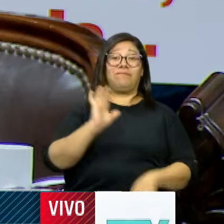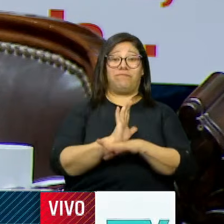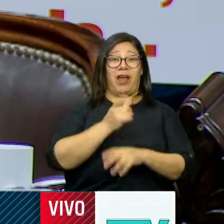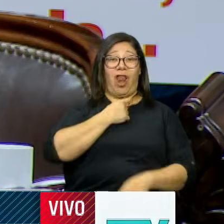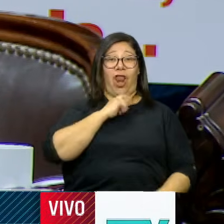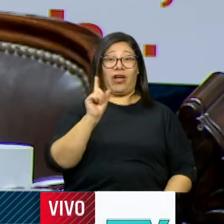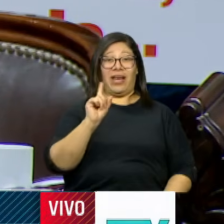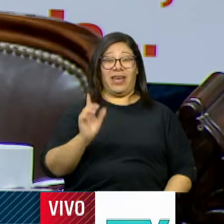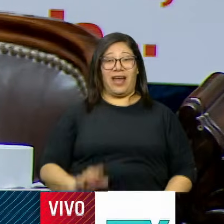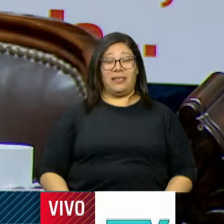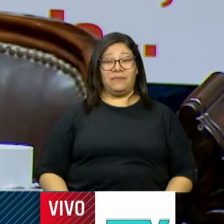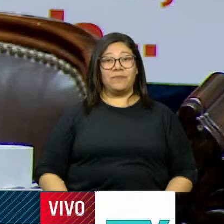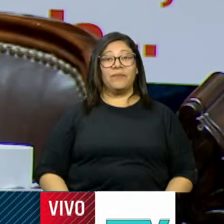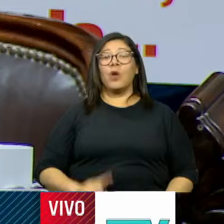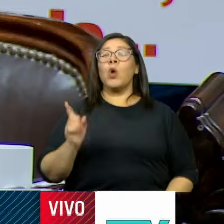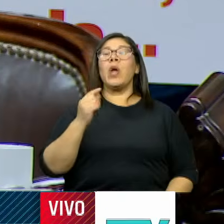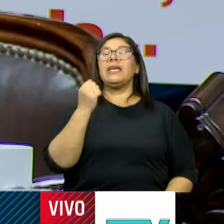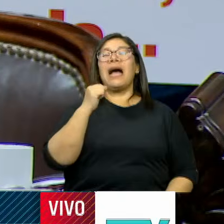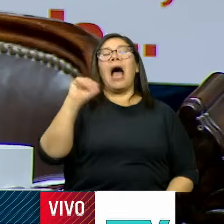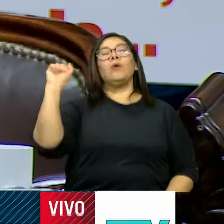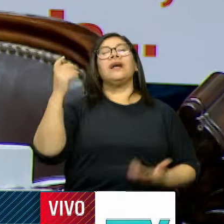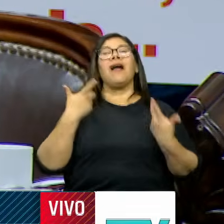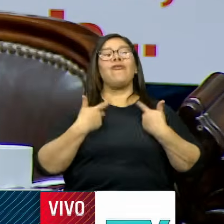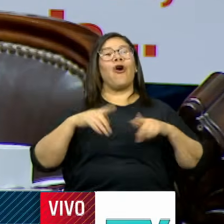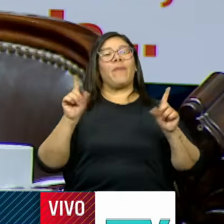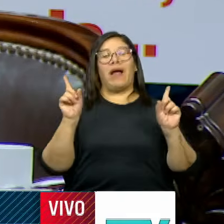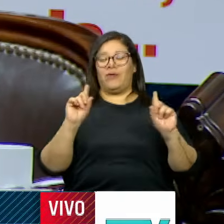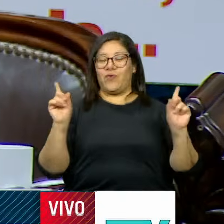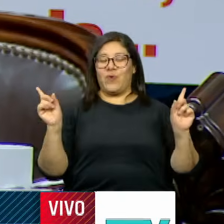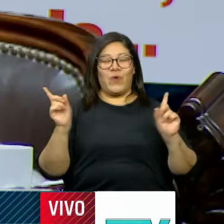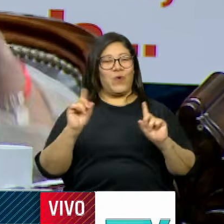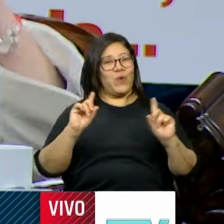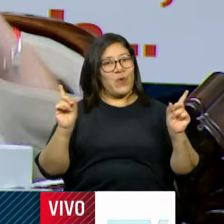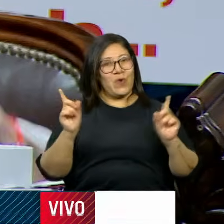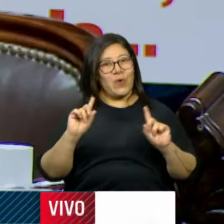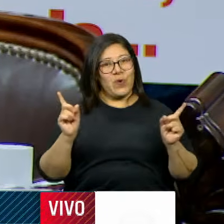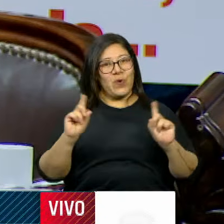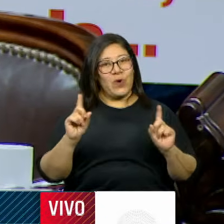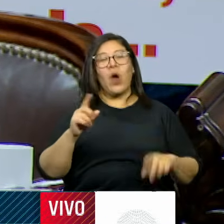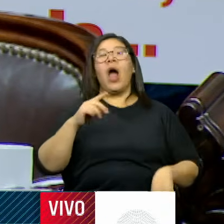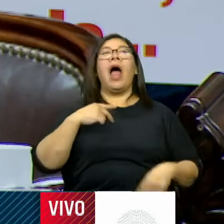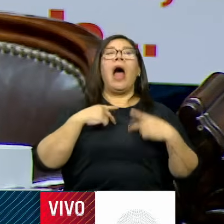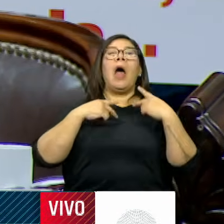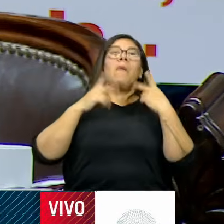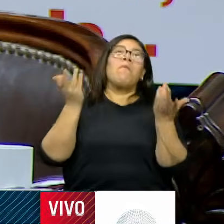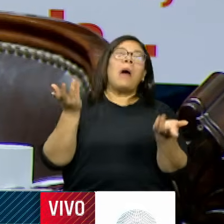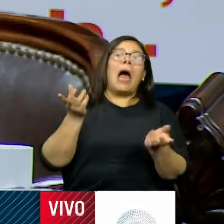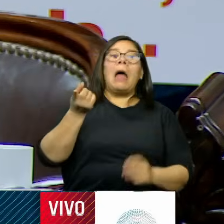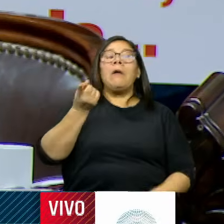Entonces, no es una ausencia más. No se justifica con un viaje a Europa y no me di